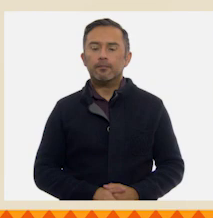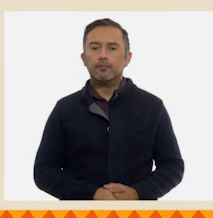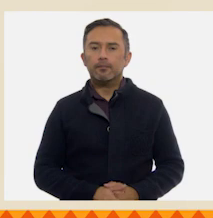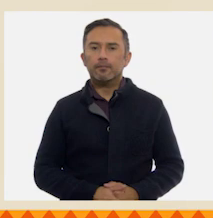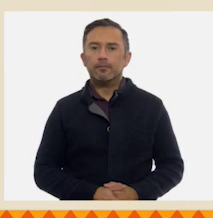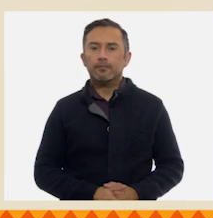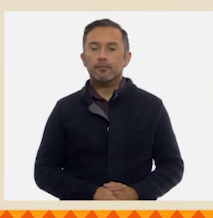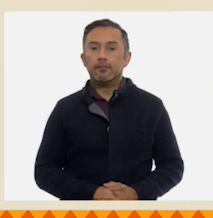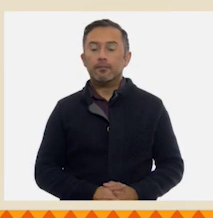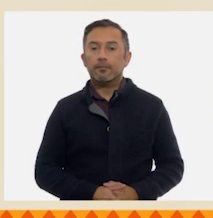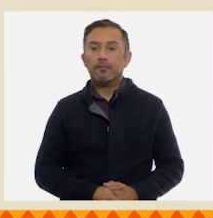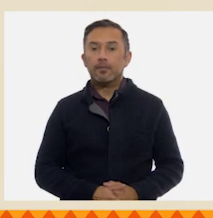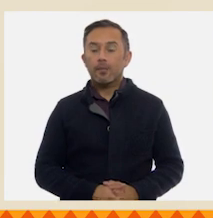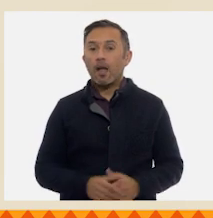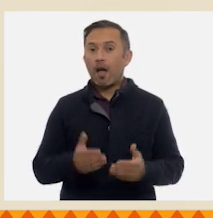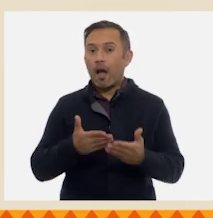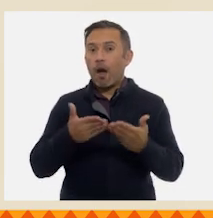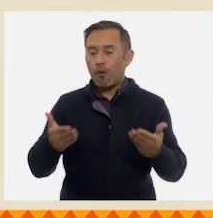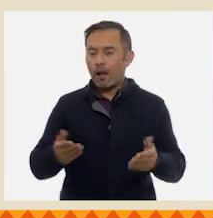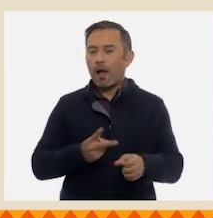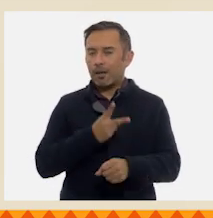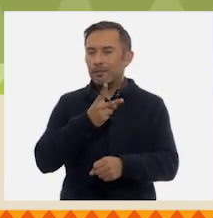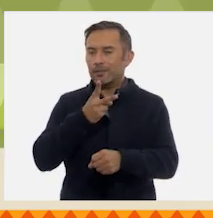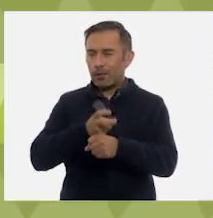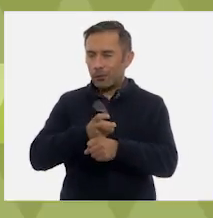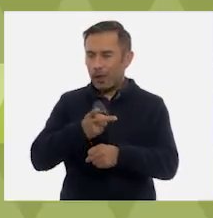Es momento de nuestra segunda trivia.